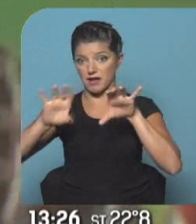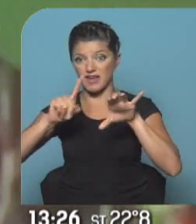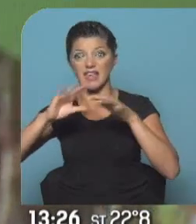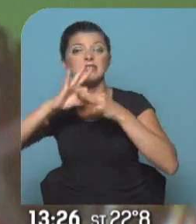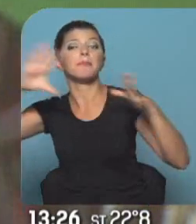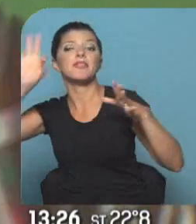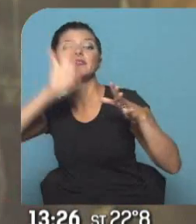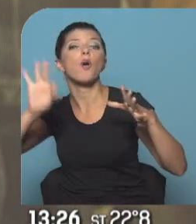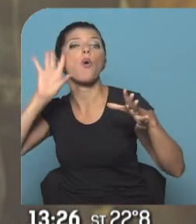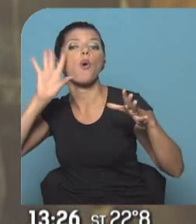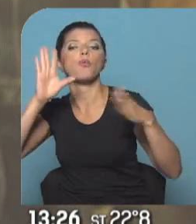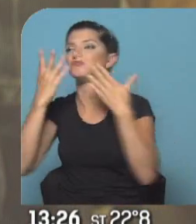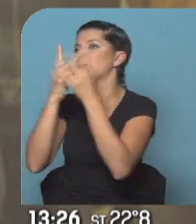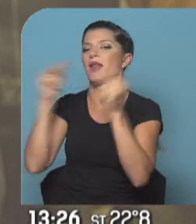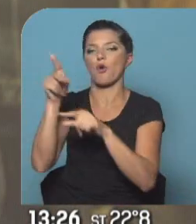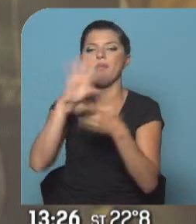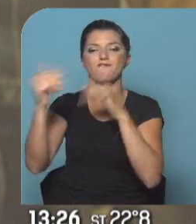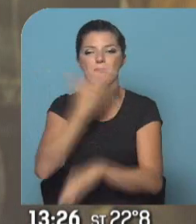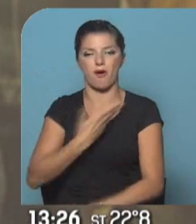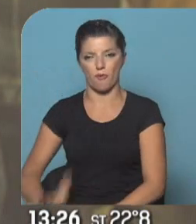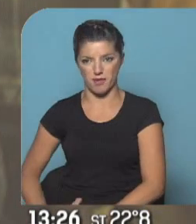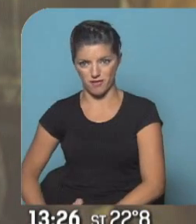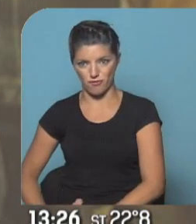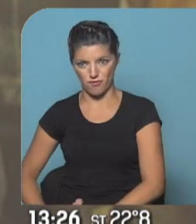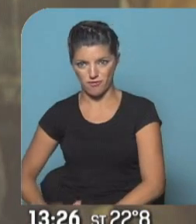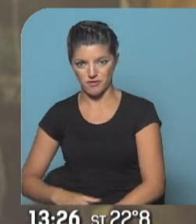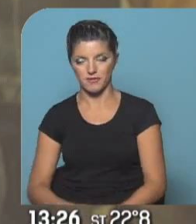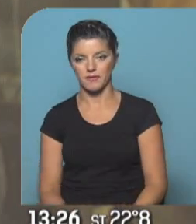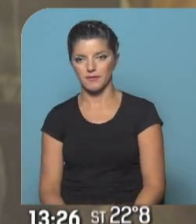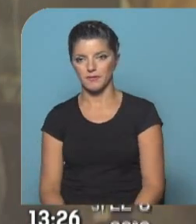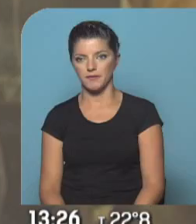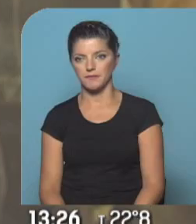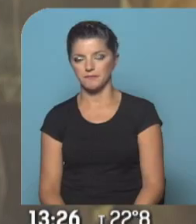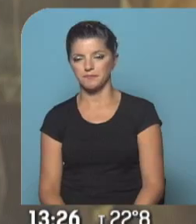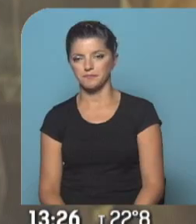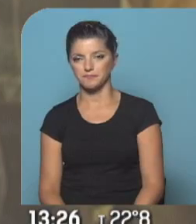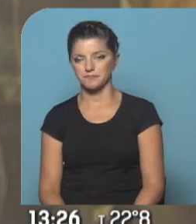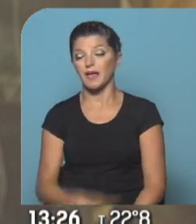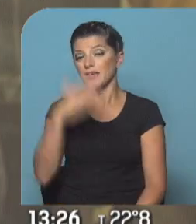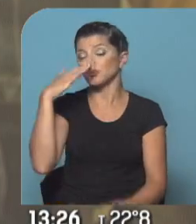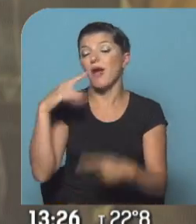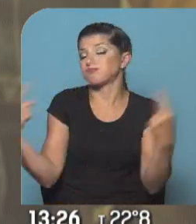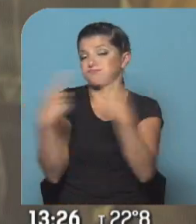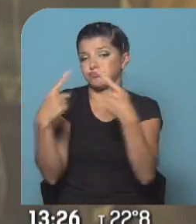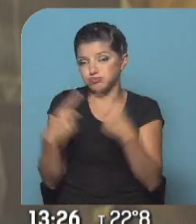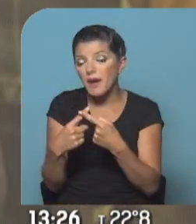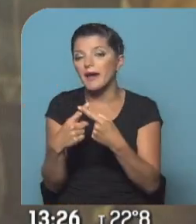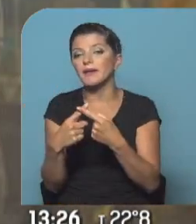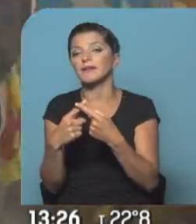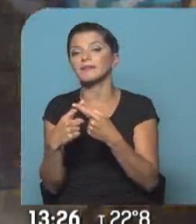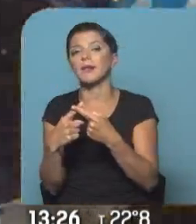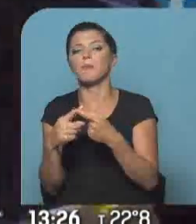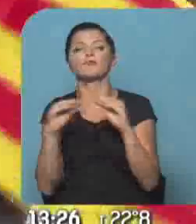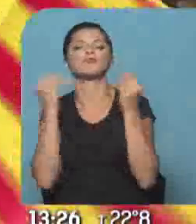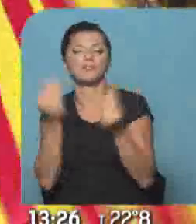estaba preconstituido. Al final es la correlación de fuerzas y el resultado de eso lo que le da legitimidad o no a un reclamo. Ahora, me